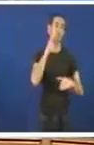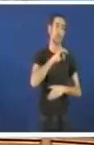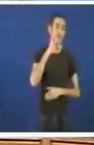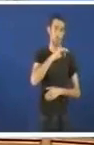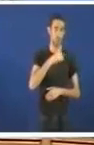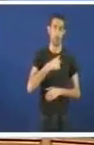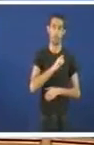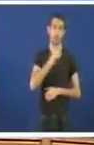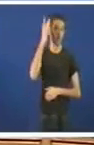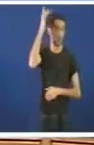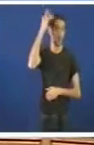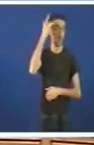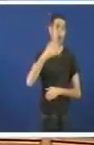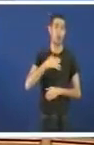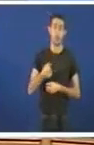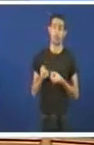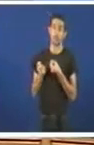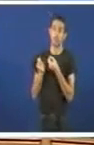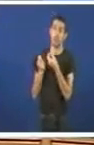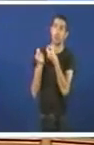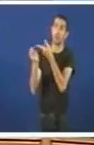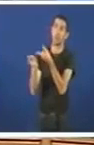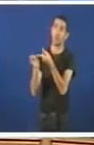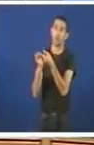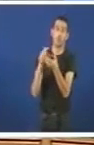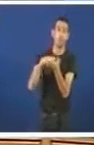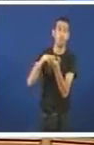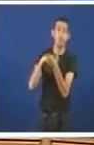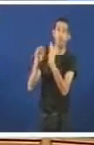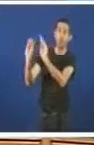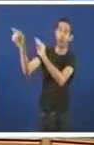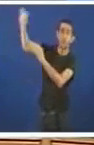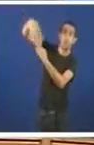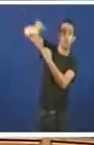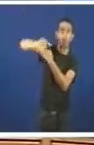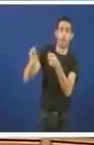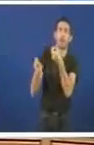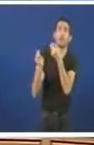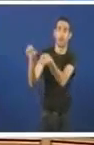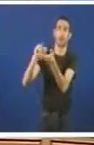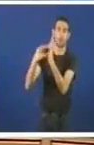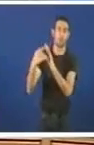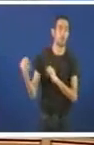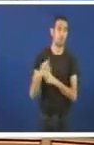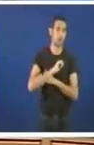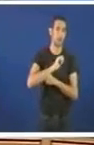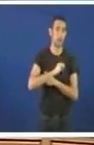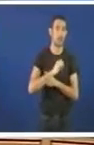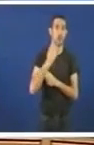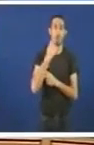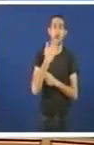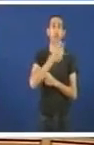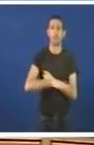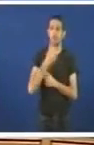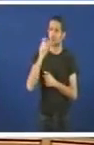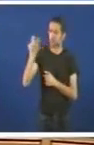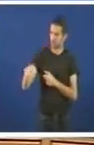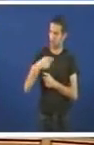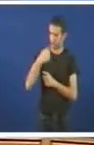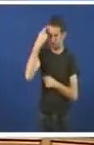poder disuadir e disipar algunhas dúbidas. Señoría, en primer lugar, me parece moi ben que vostede este preocupada polo sector